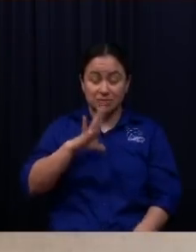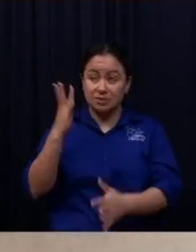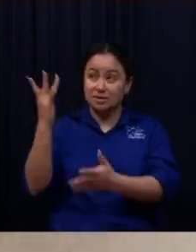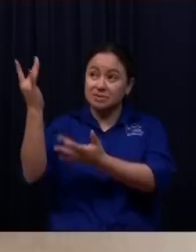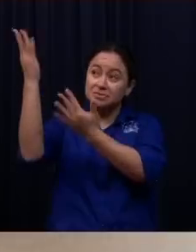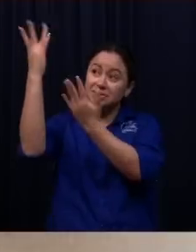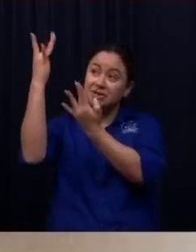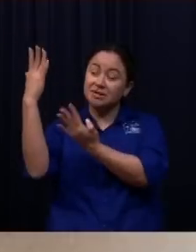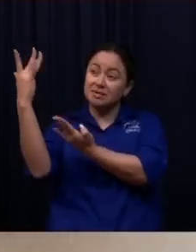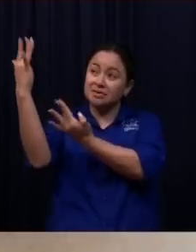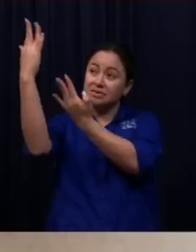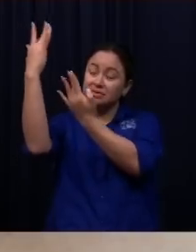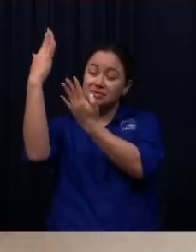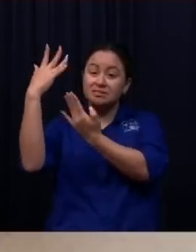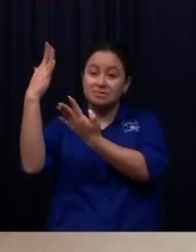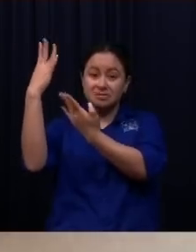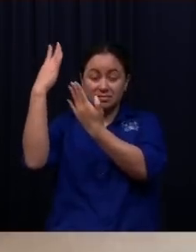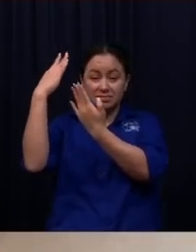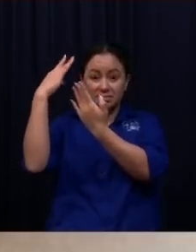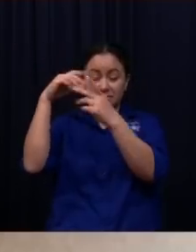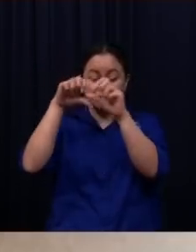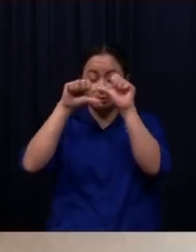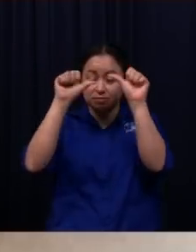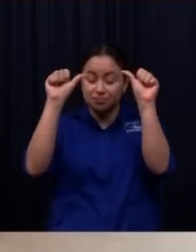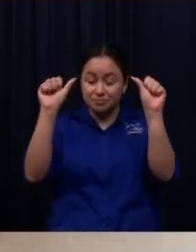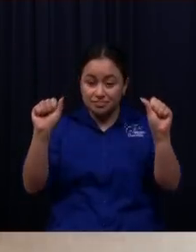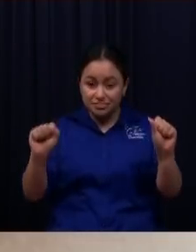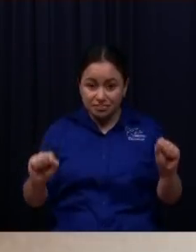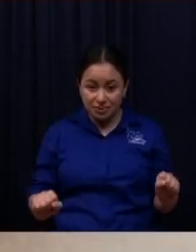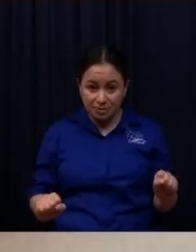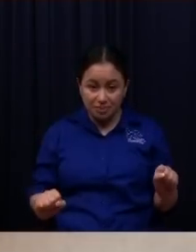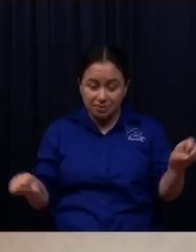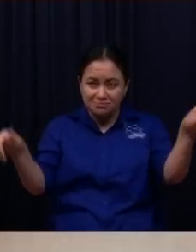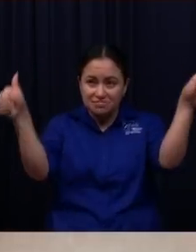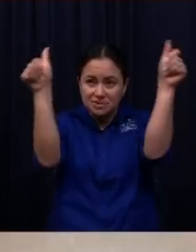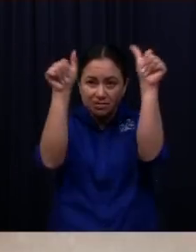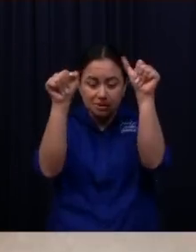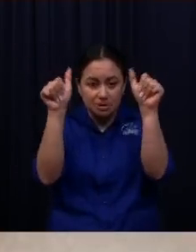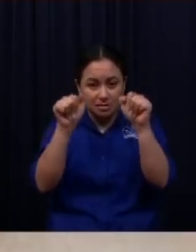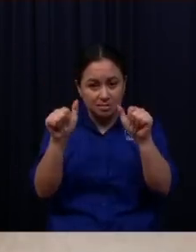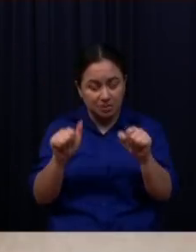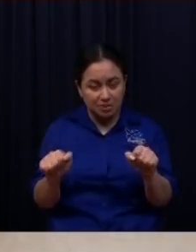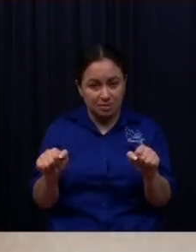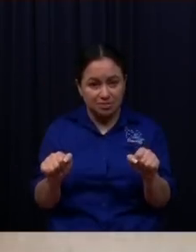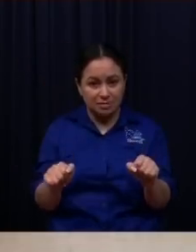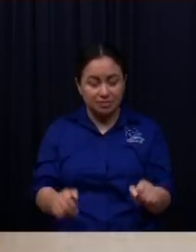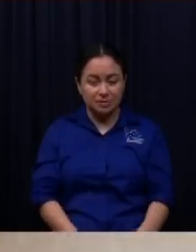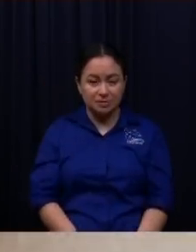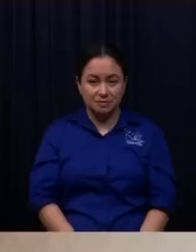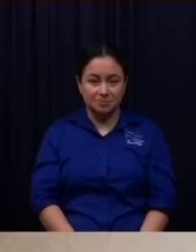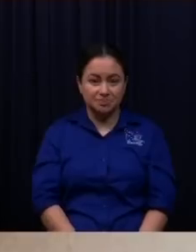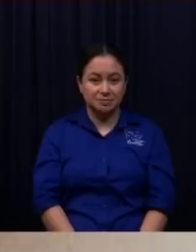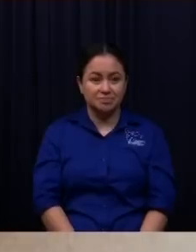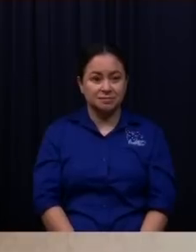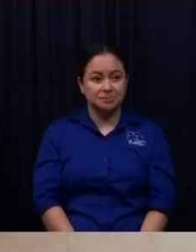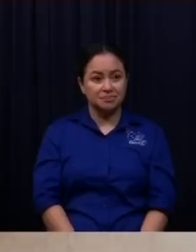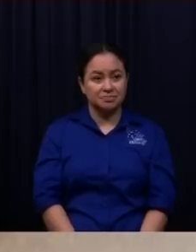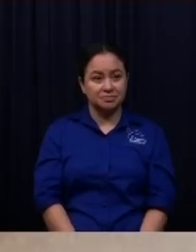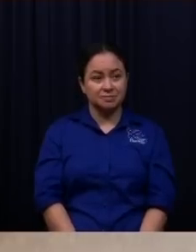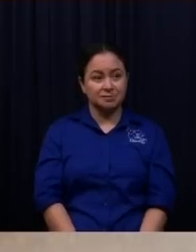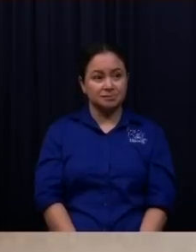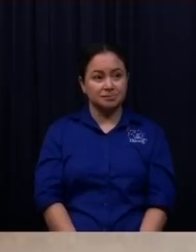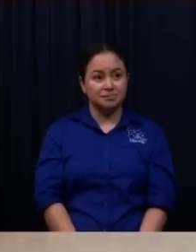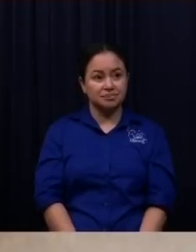tenemos un gran sumo sacerdote, tenemos discernimiento, tenemos una esperanza. la cual tenemos